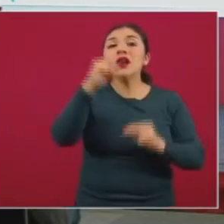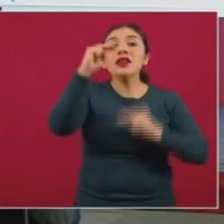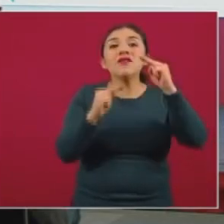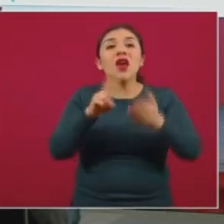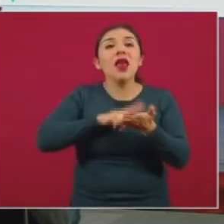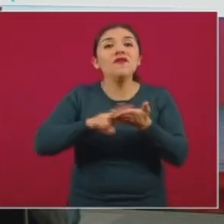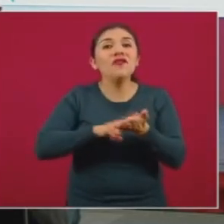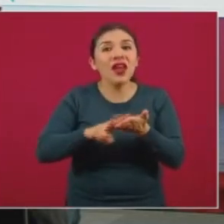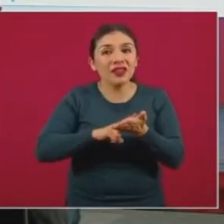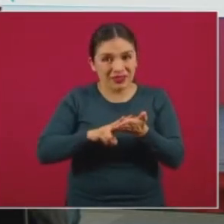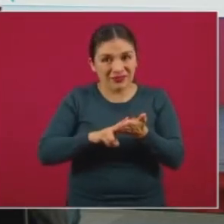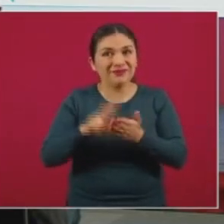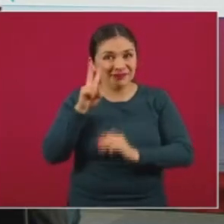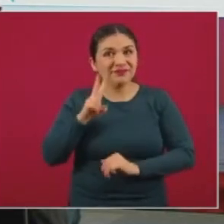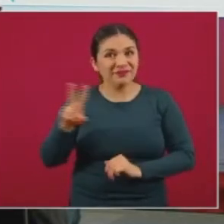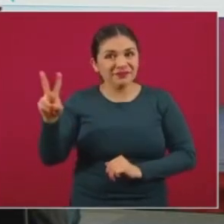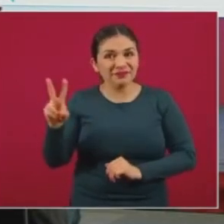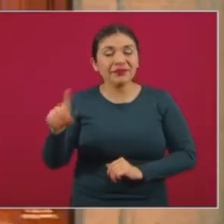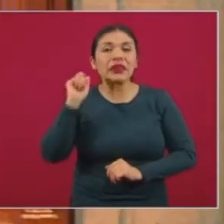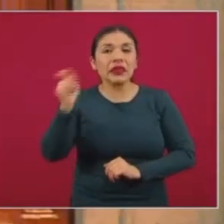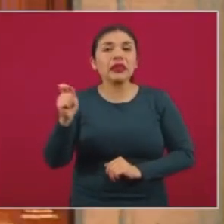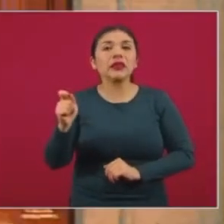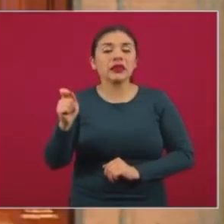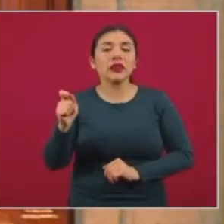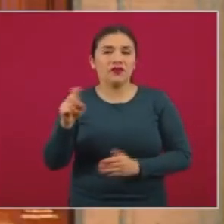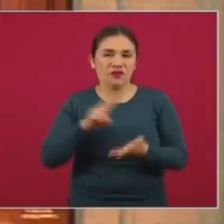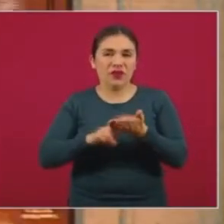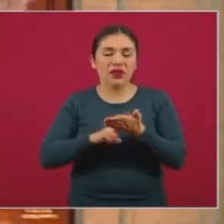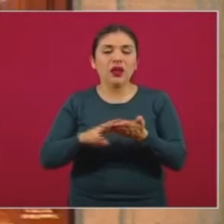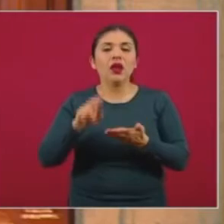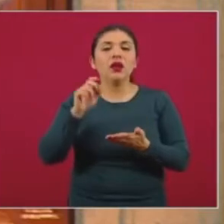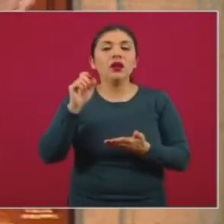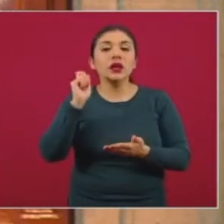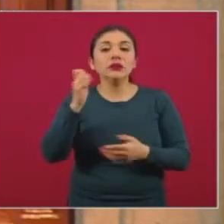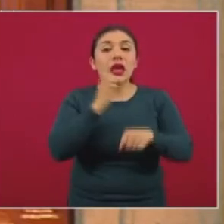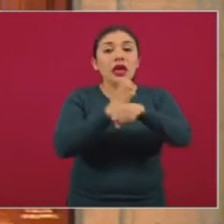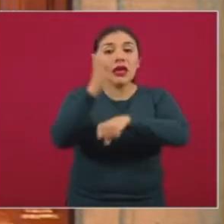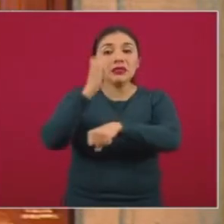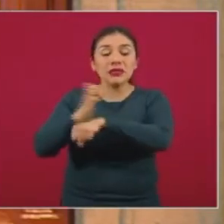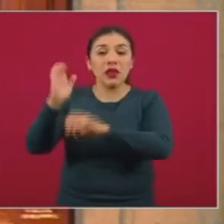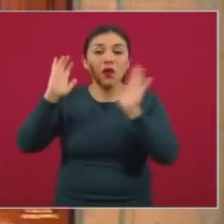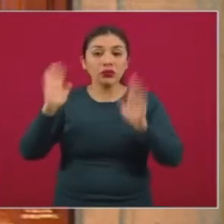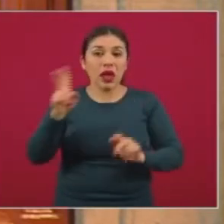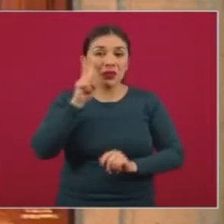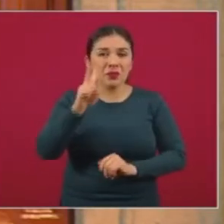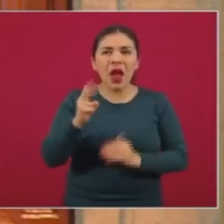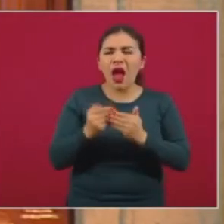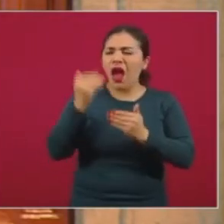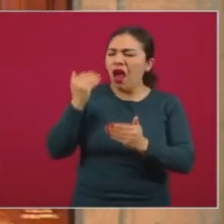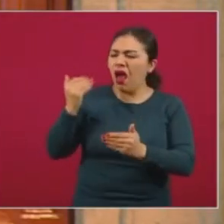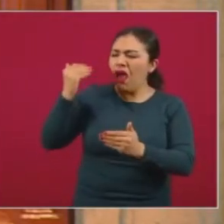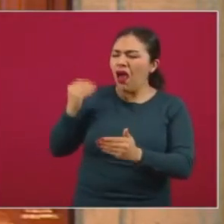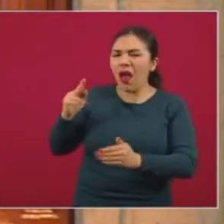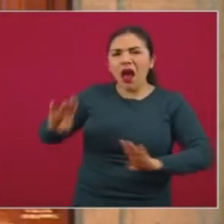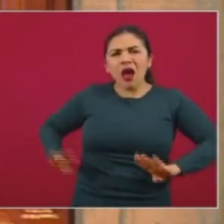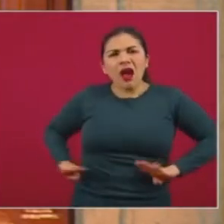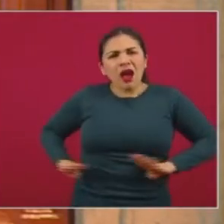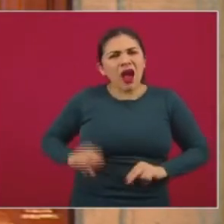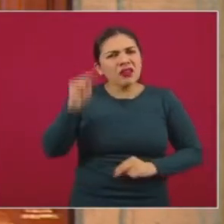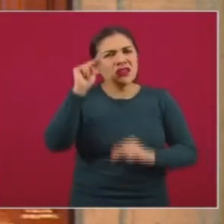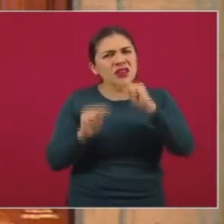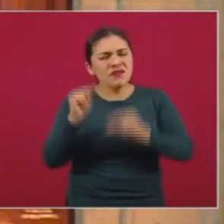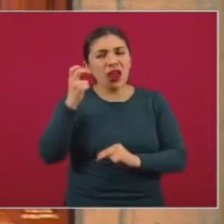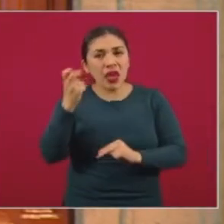nivel más bajo del riesgo, que en este caso es el verde, a las cuales de las entidades que ya venían teniendo este